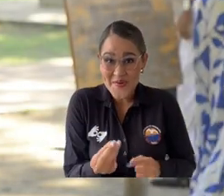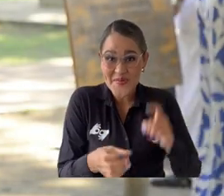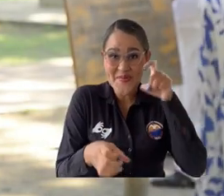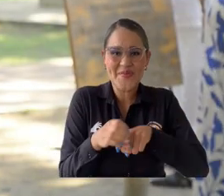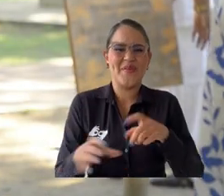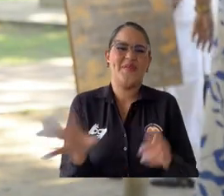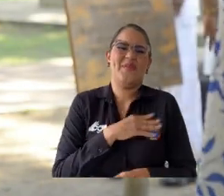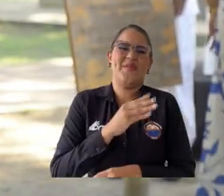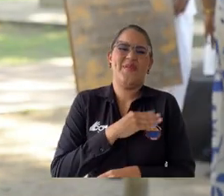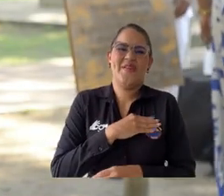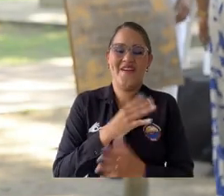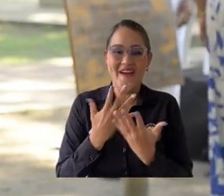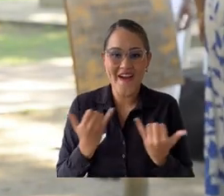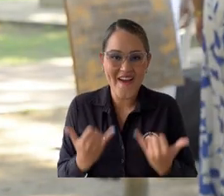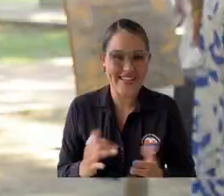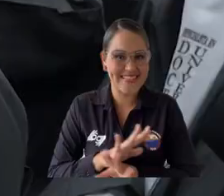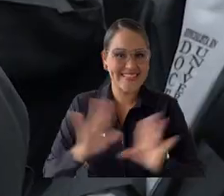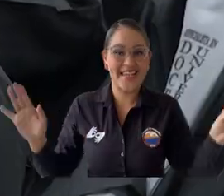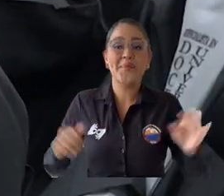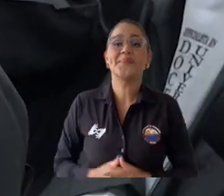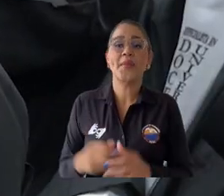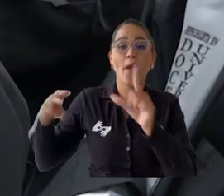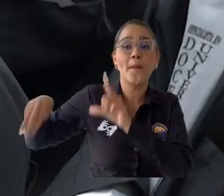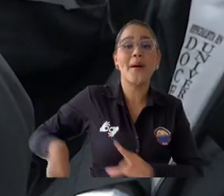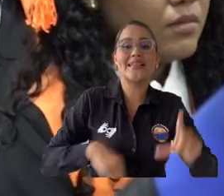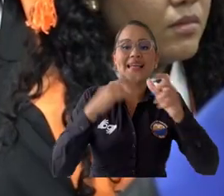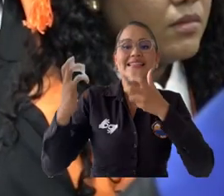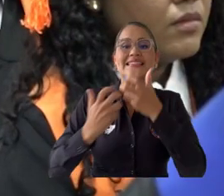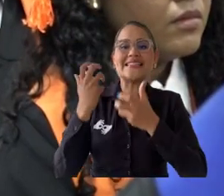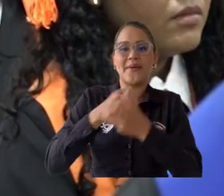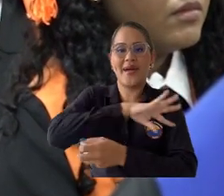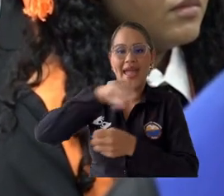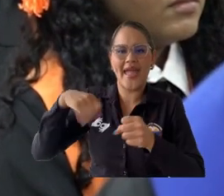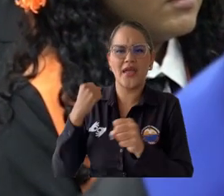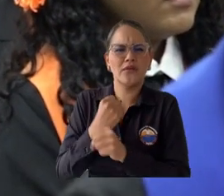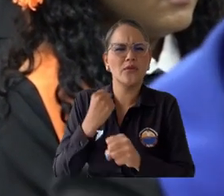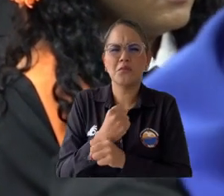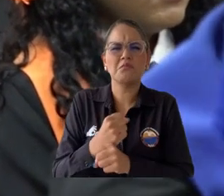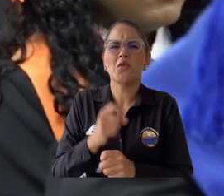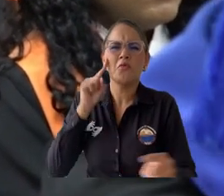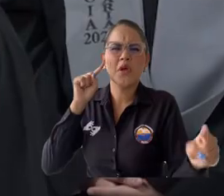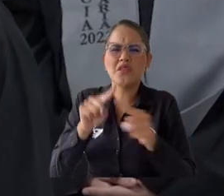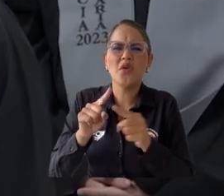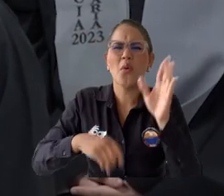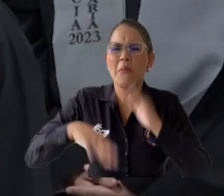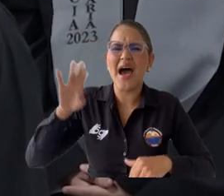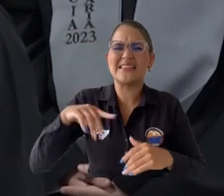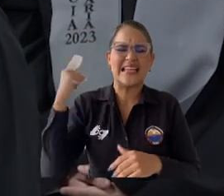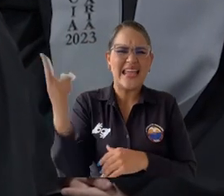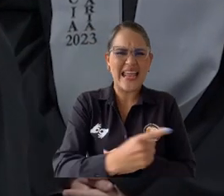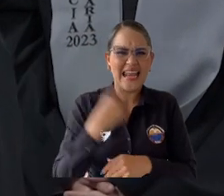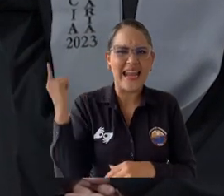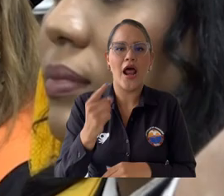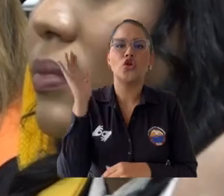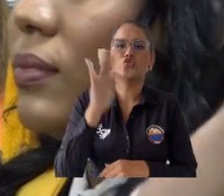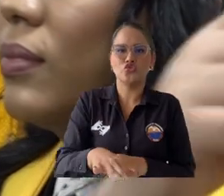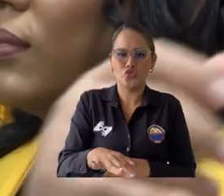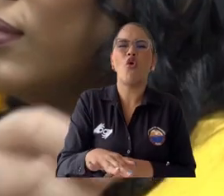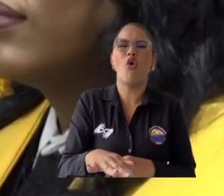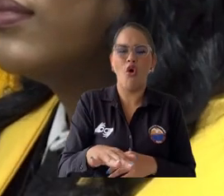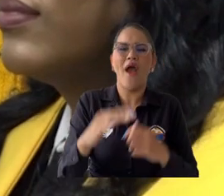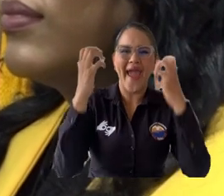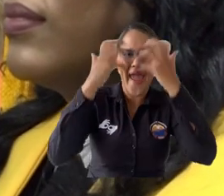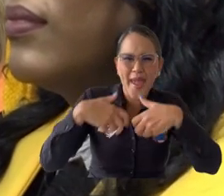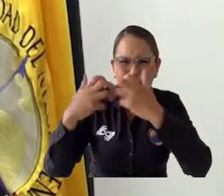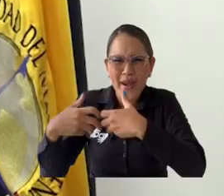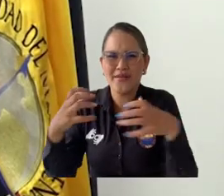grupo que hoy tuvo este triunfo. La maestría en sistemas de gestión se analiza con una visión holística de las necesidades o apuestas